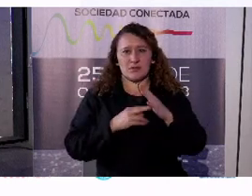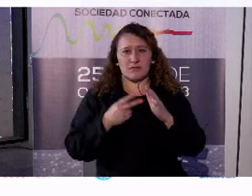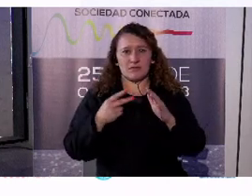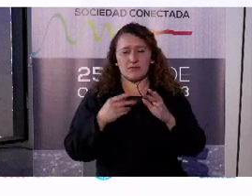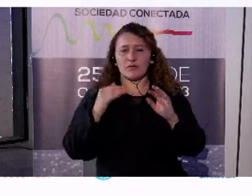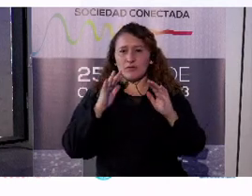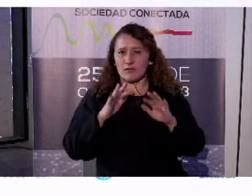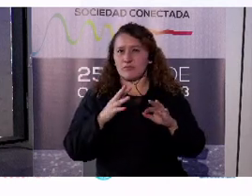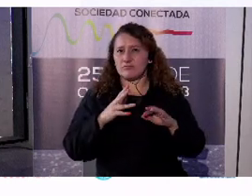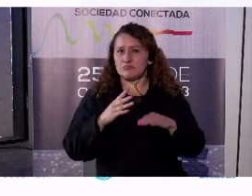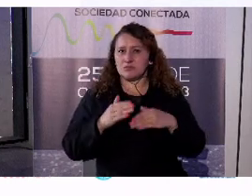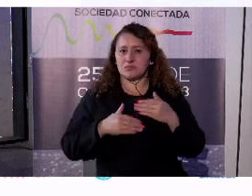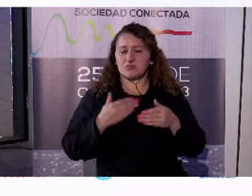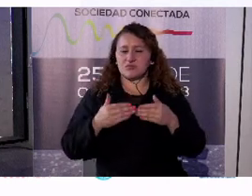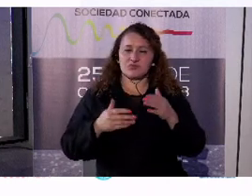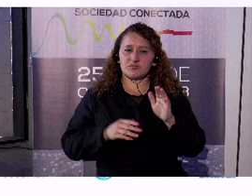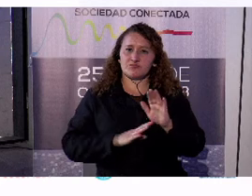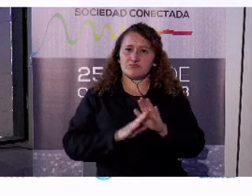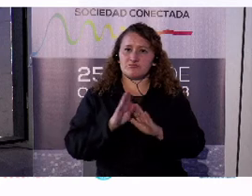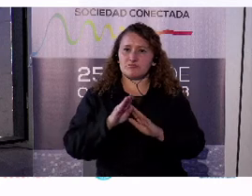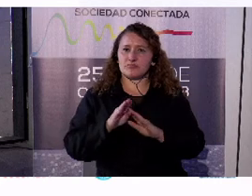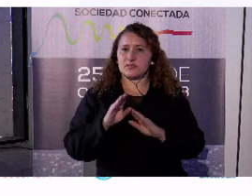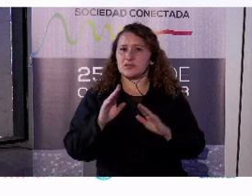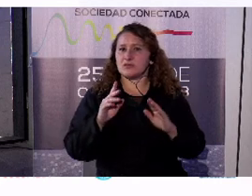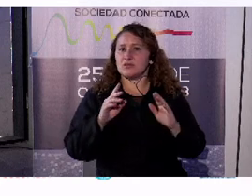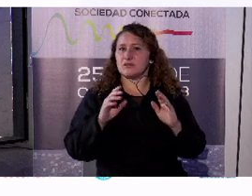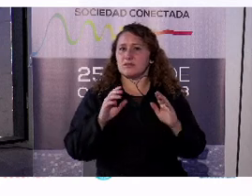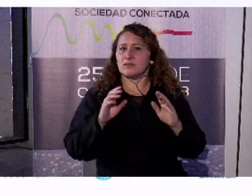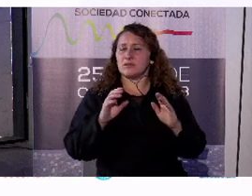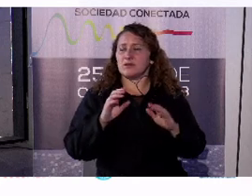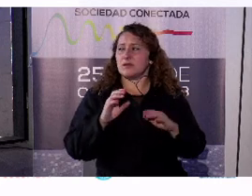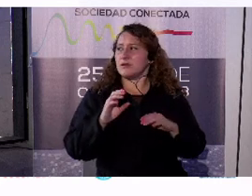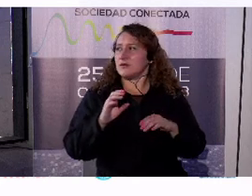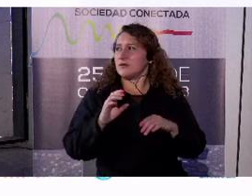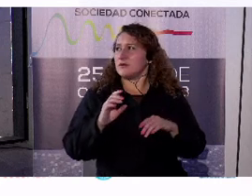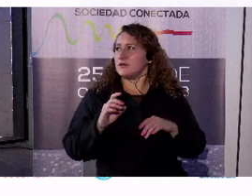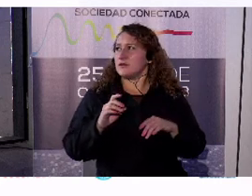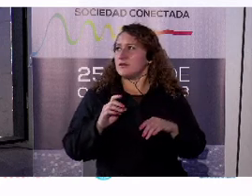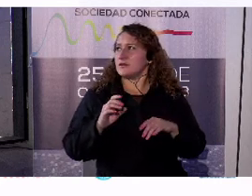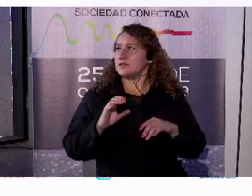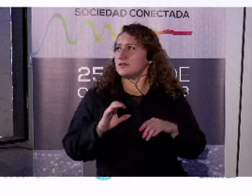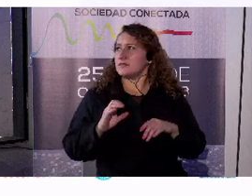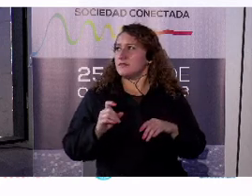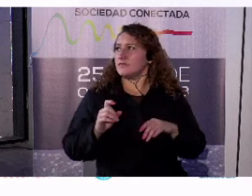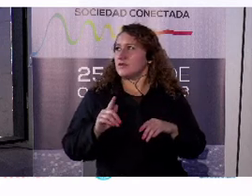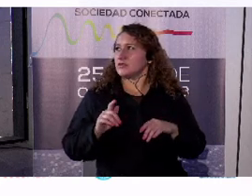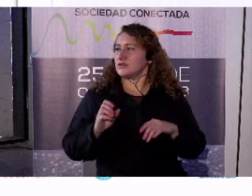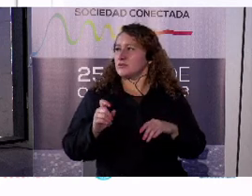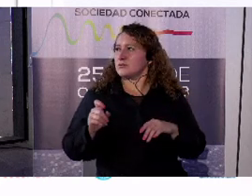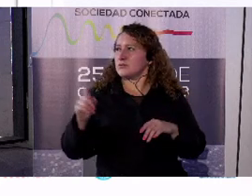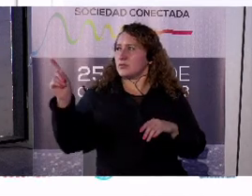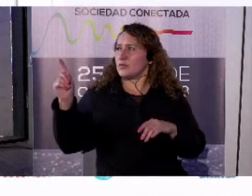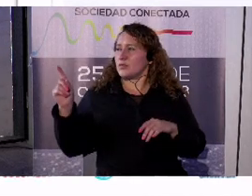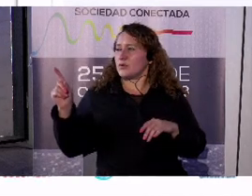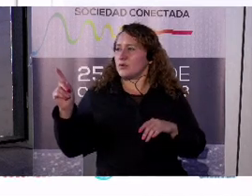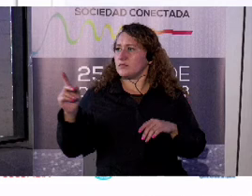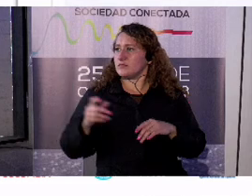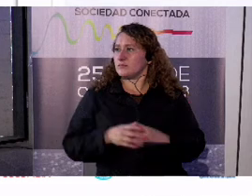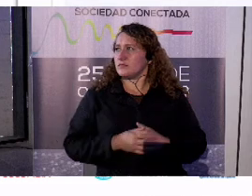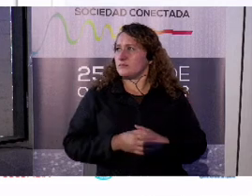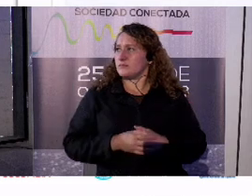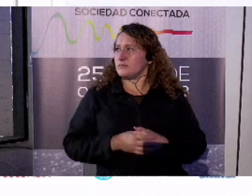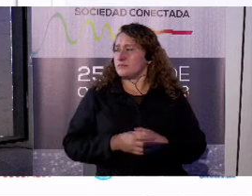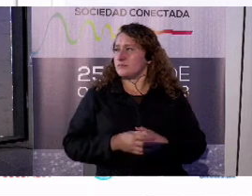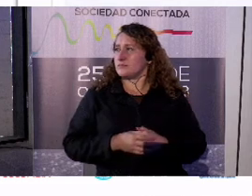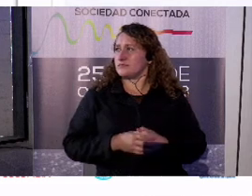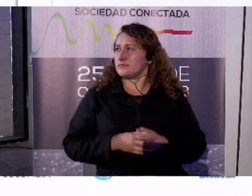desarrollando alrededor de sigfox Este es un ejemplo de un rastreador que se llama loca systems Este